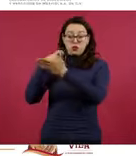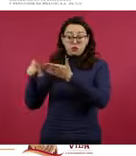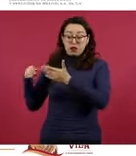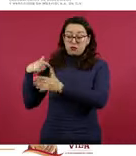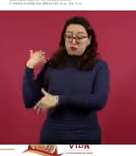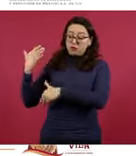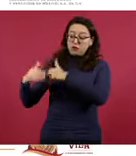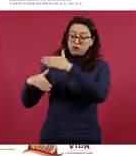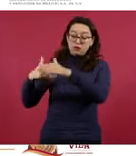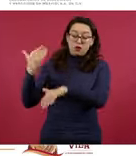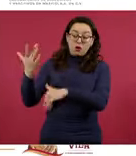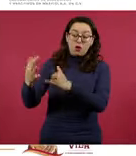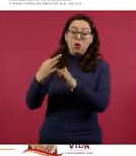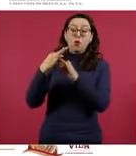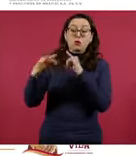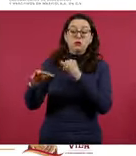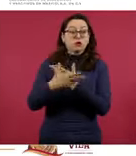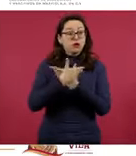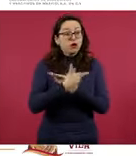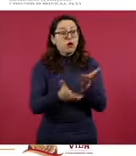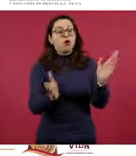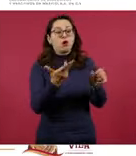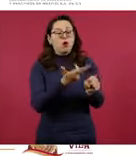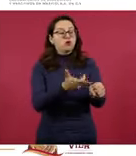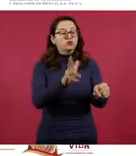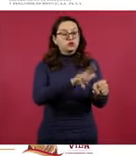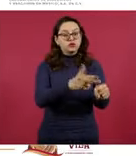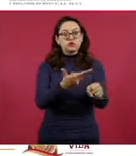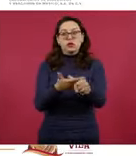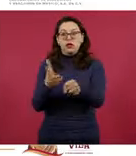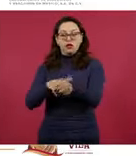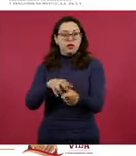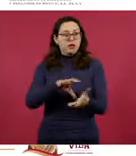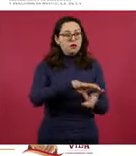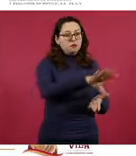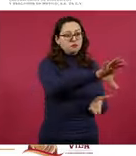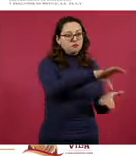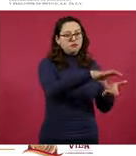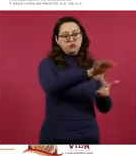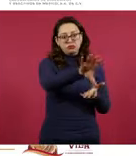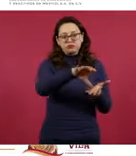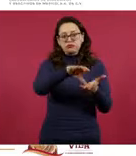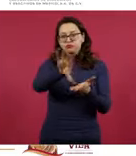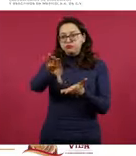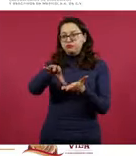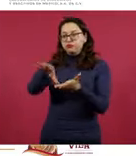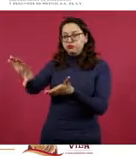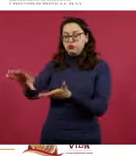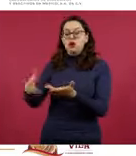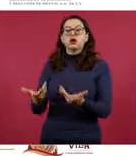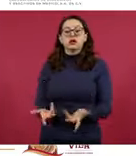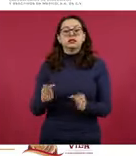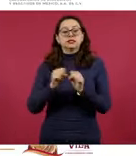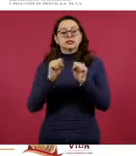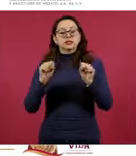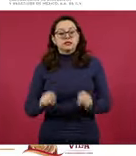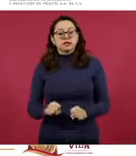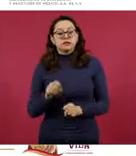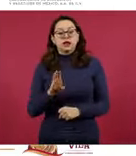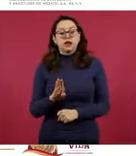Sistema Nacional de Salud para el Bienestar, que empezó con esos ahorros y esa optimización, derivó en las compras